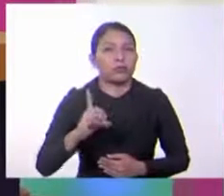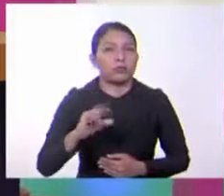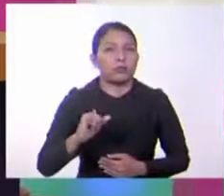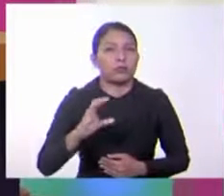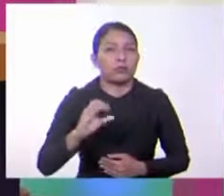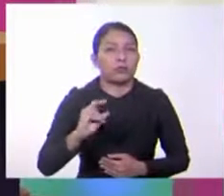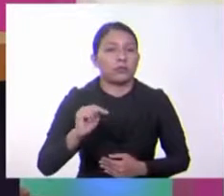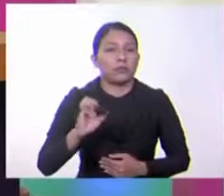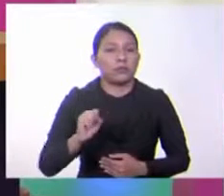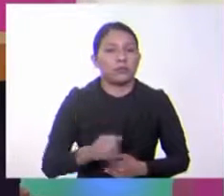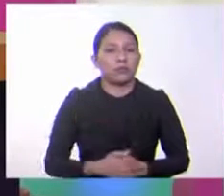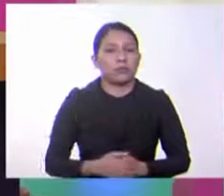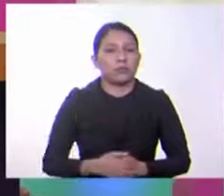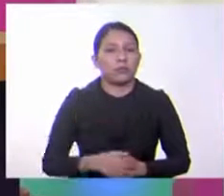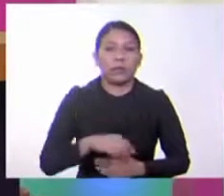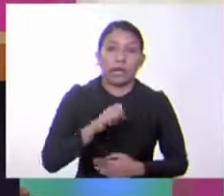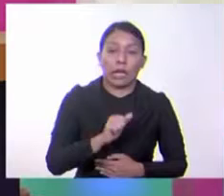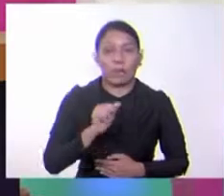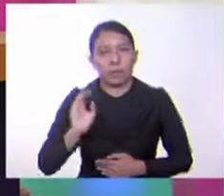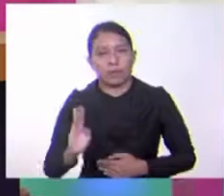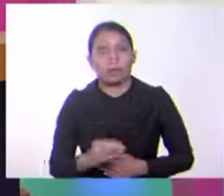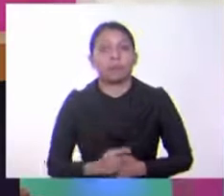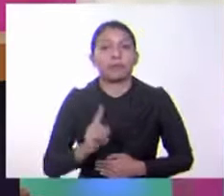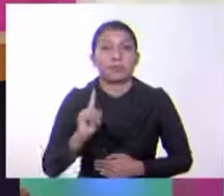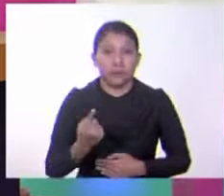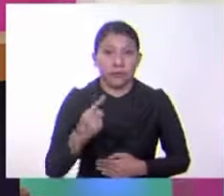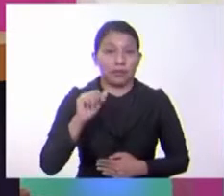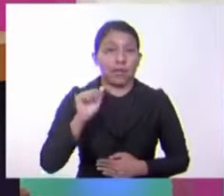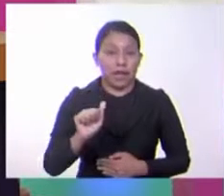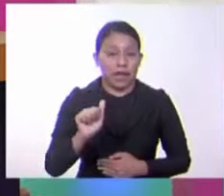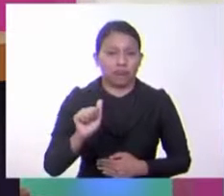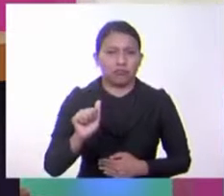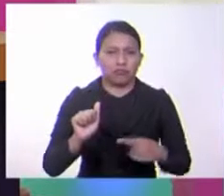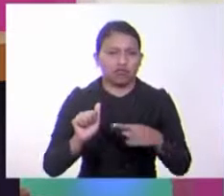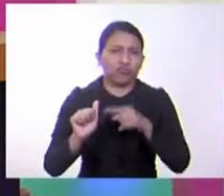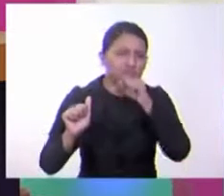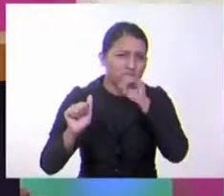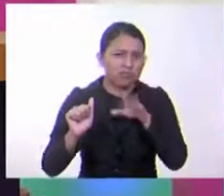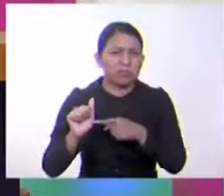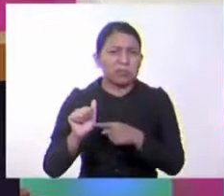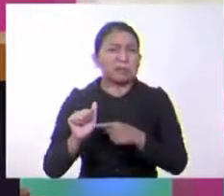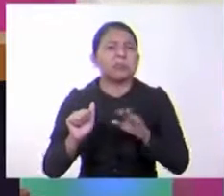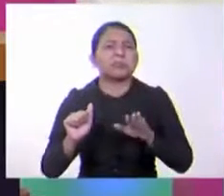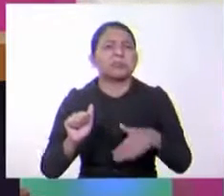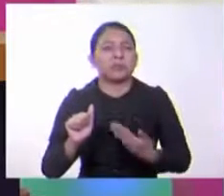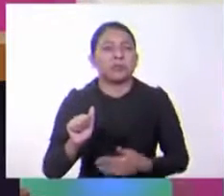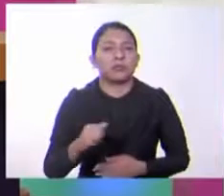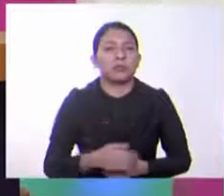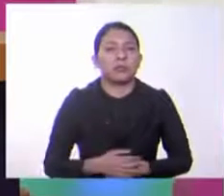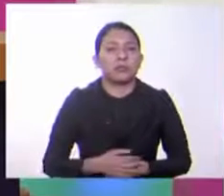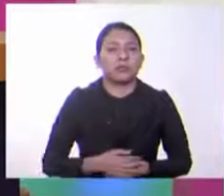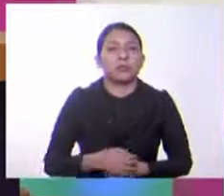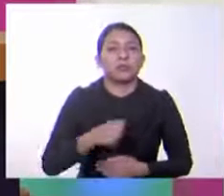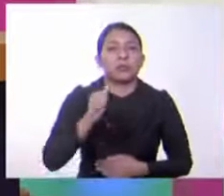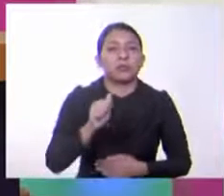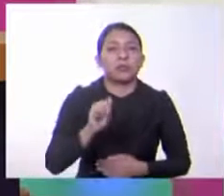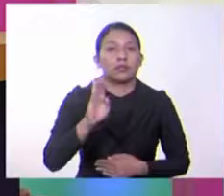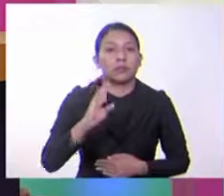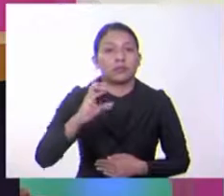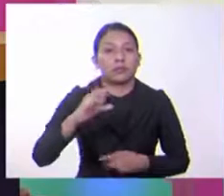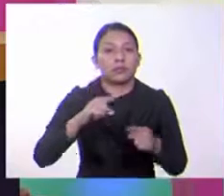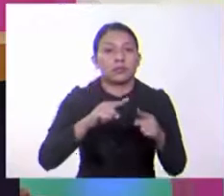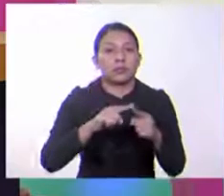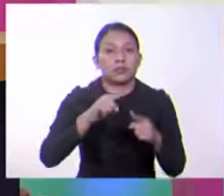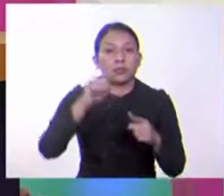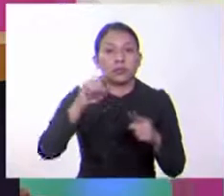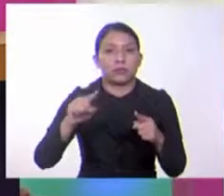y B. En la primera condición, A indica que ABC es un triángulo equilátero. O sea que estamos hablando